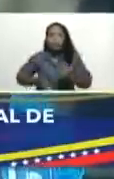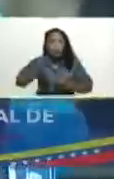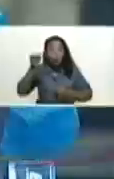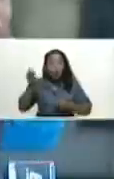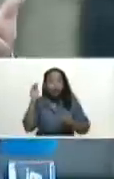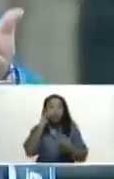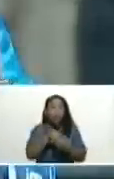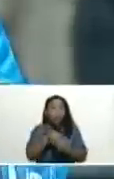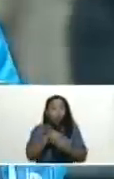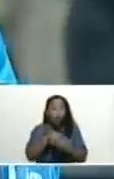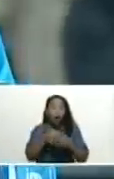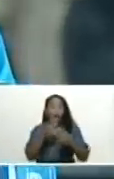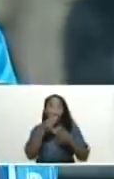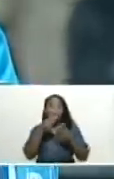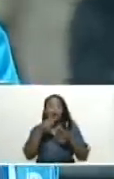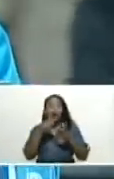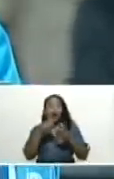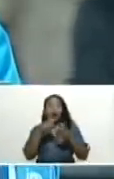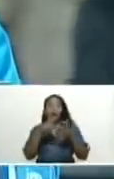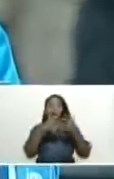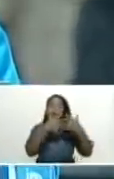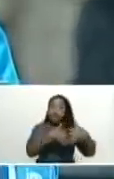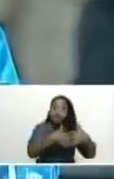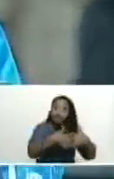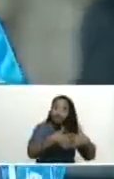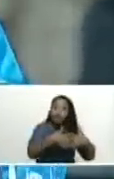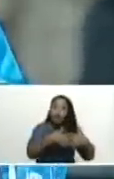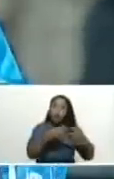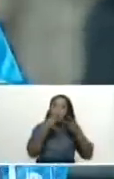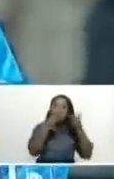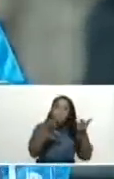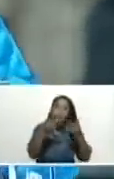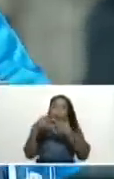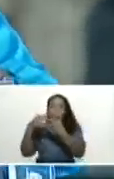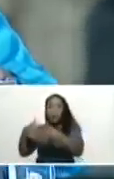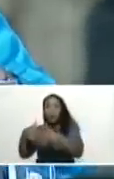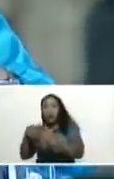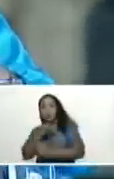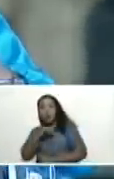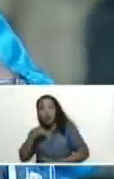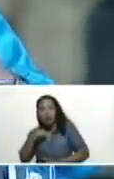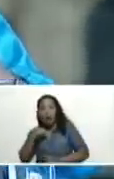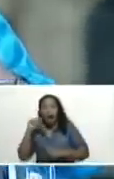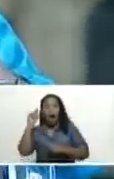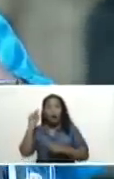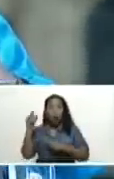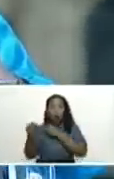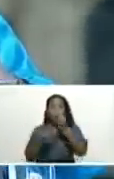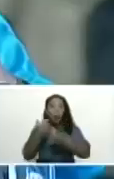sector privado y el sector público. Porque así como tenemos que